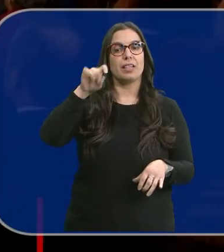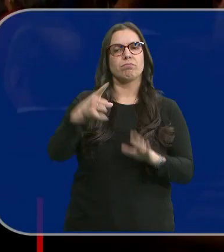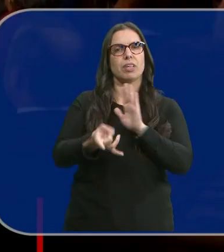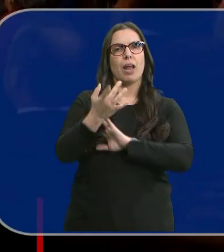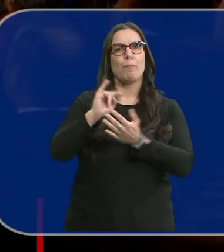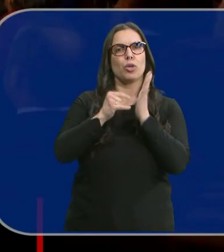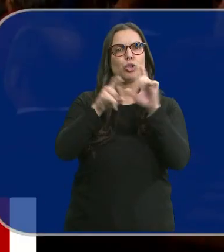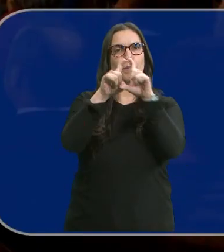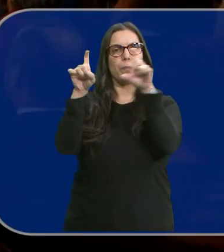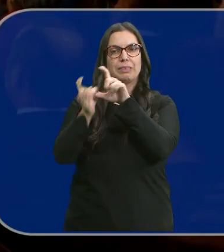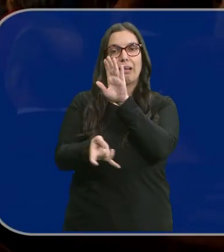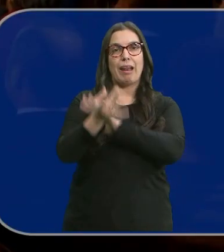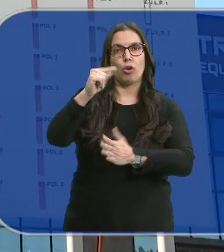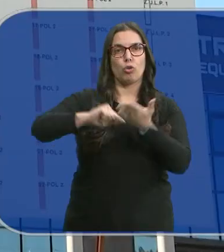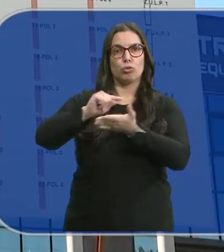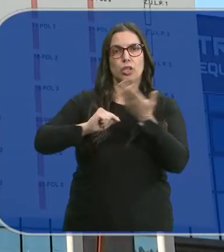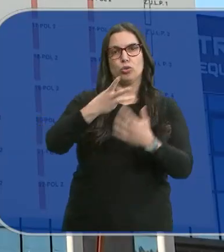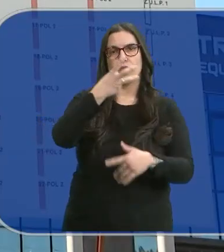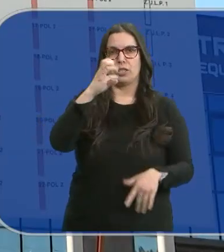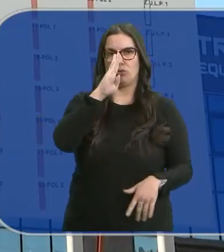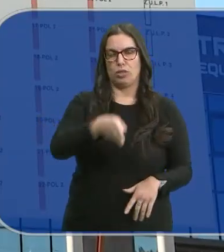creará 300 empleos directos.